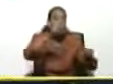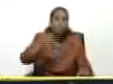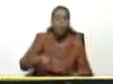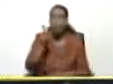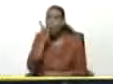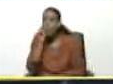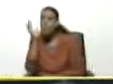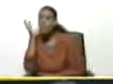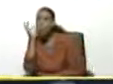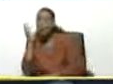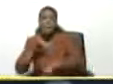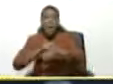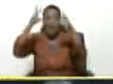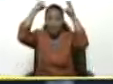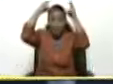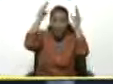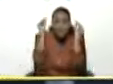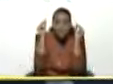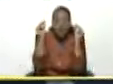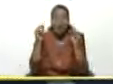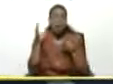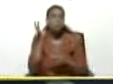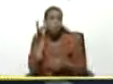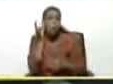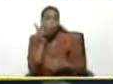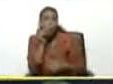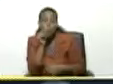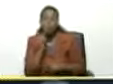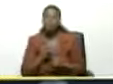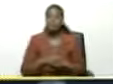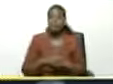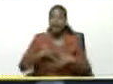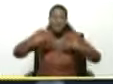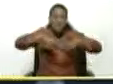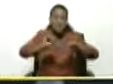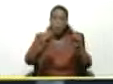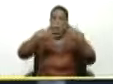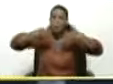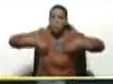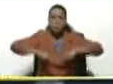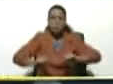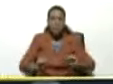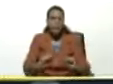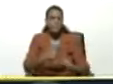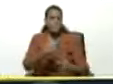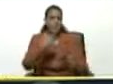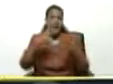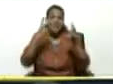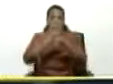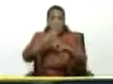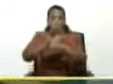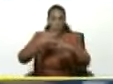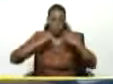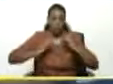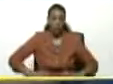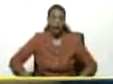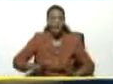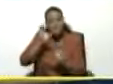médicas enfermeros enfermeras fisioter terapeutas